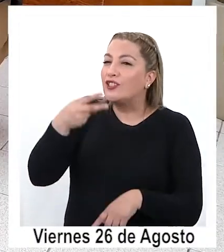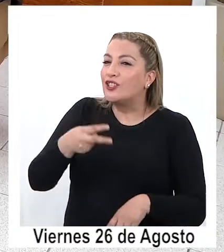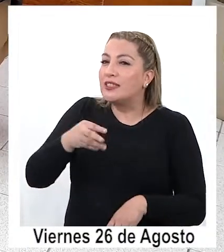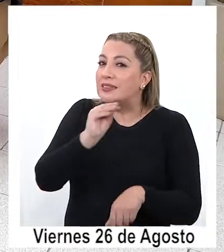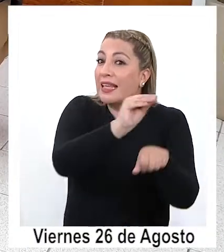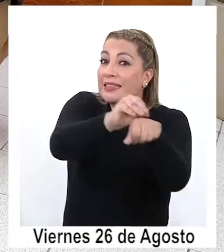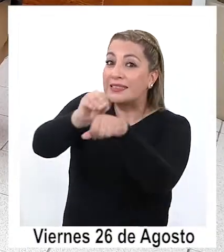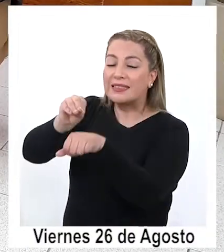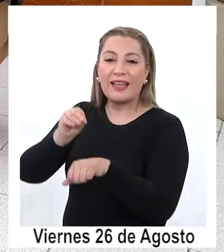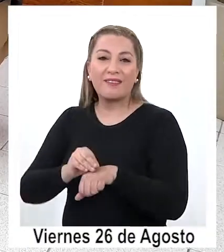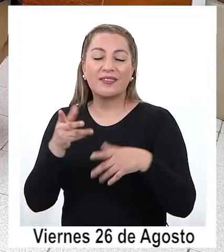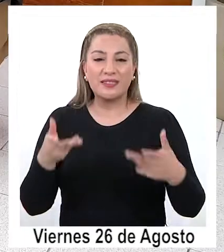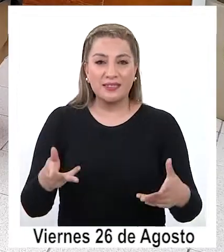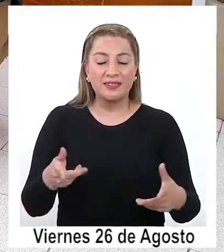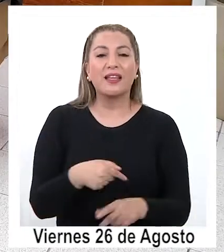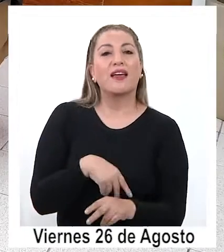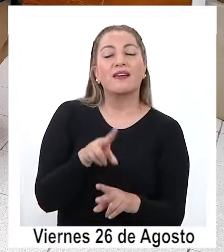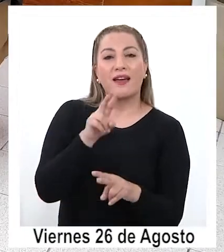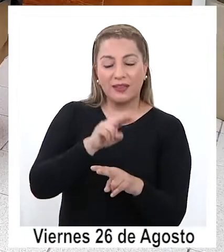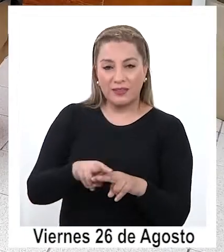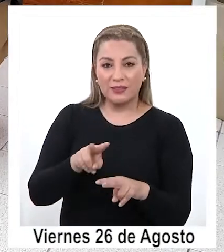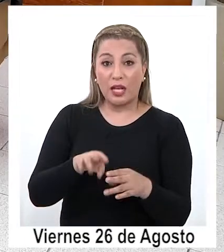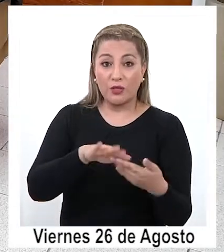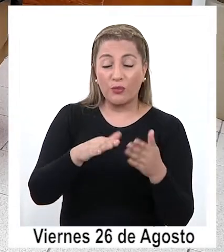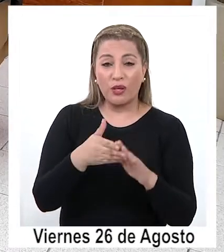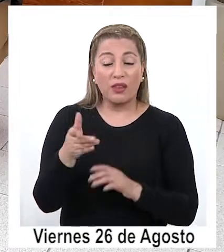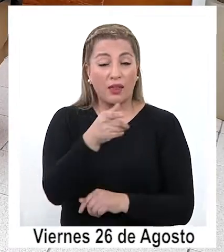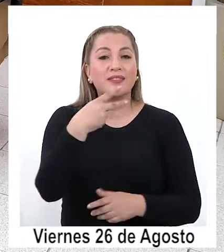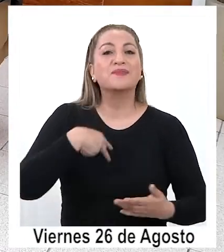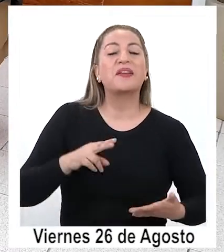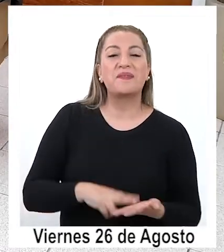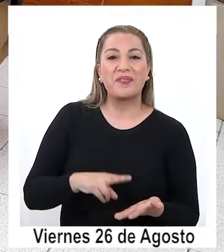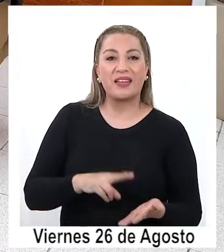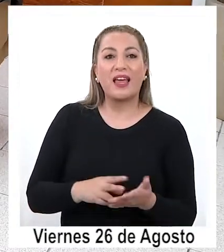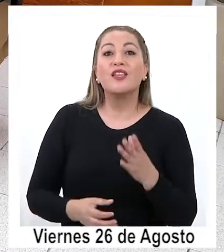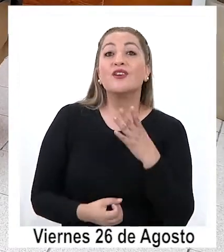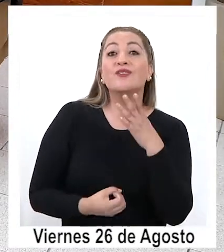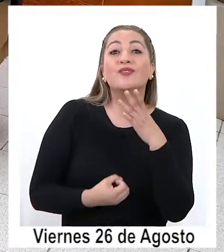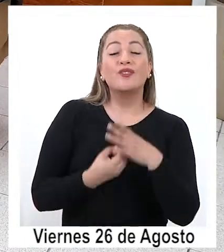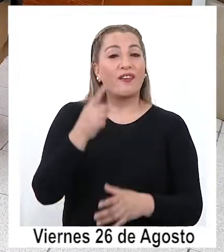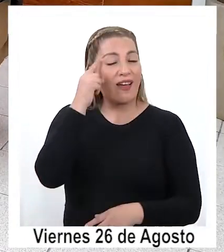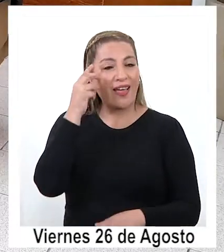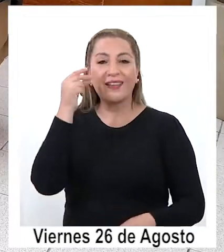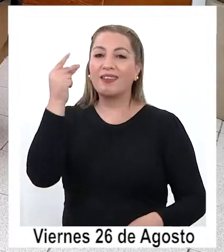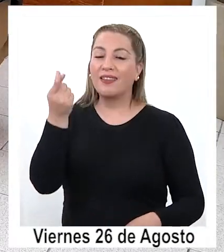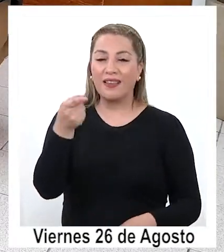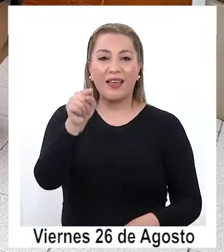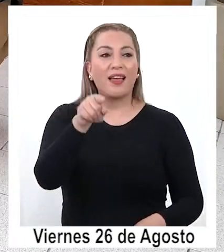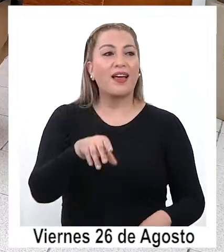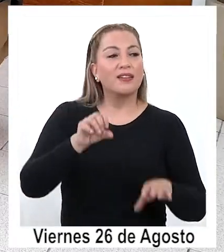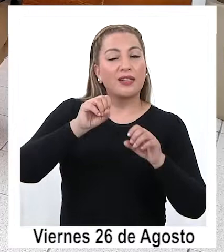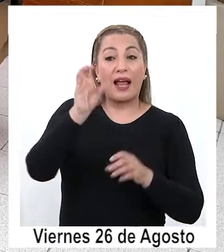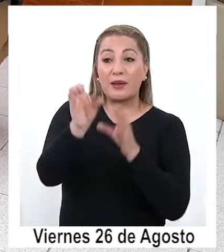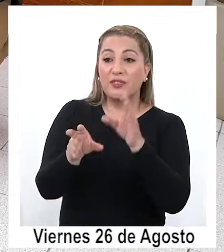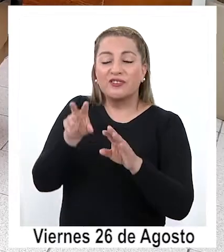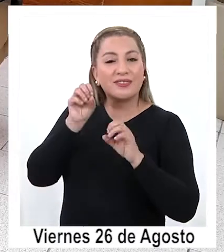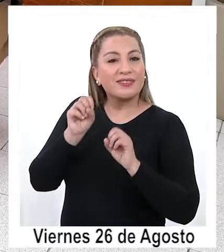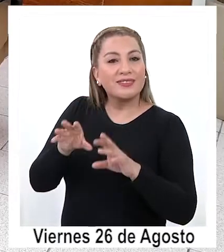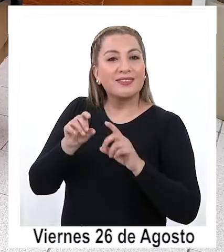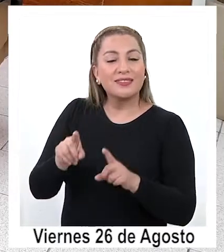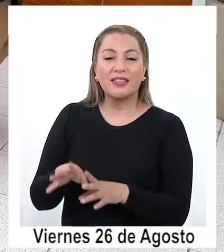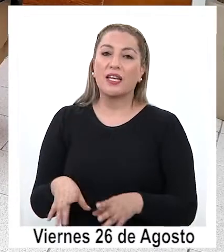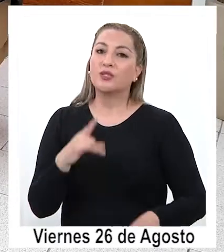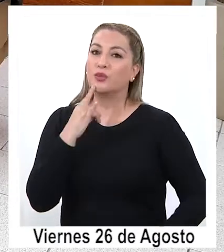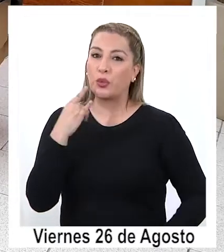que nos permitan brindar a la comunidad porque efectivamente con nuevos escenarios nuevas plataformas la formación también es